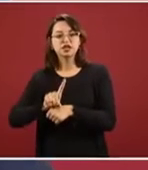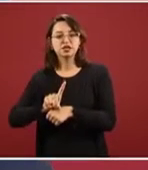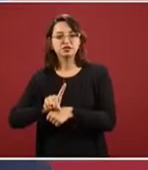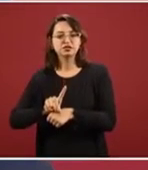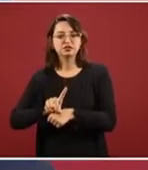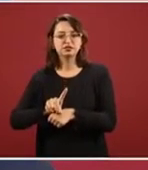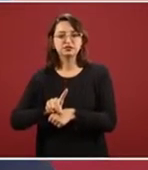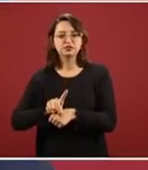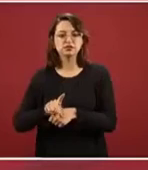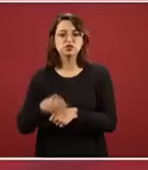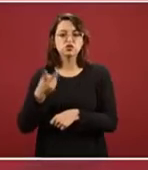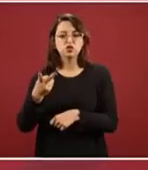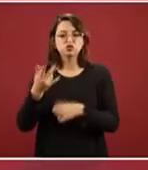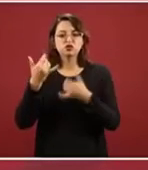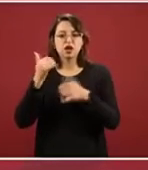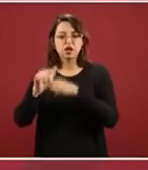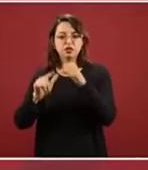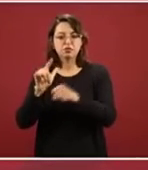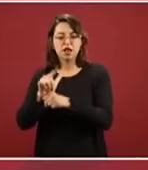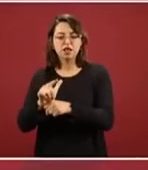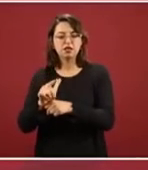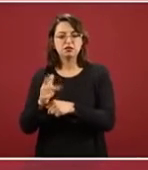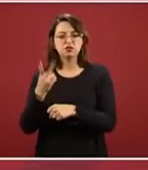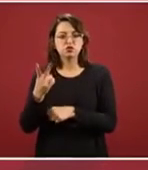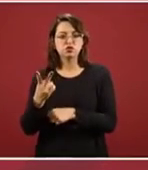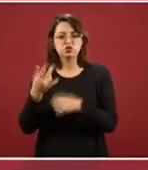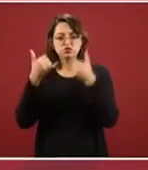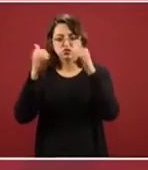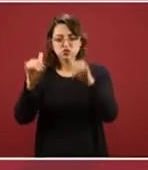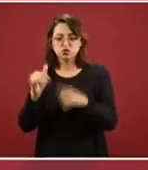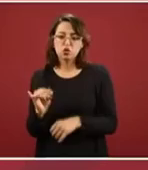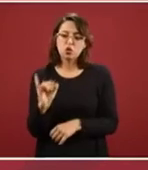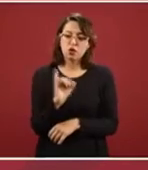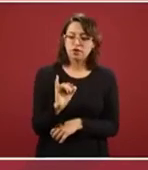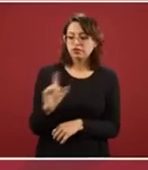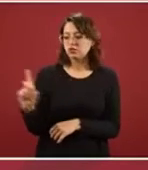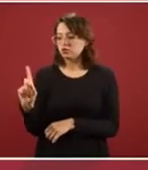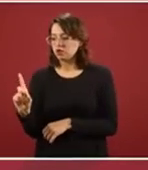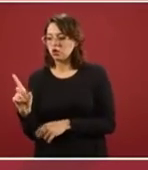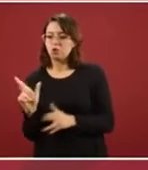la semana, dos reses, es decir, ya jueves y domingo.